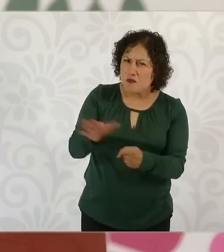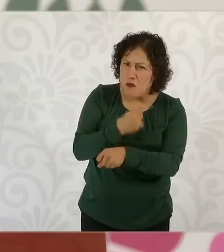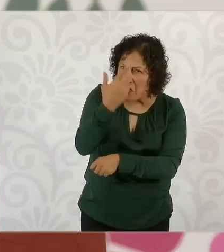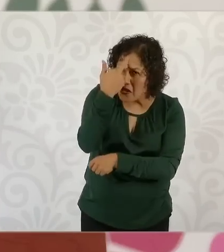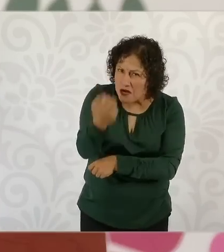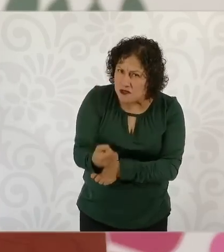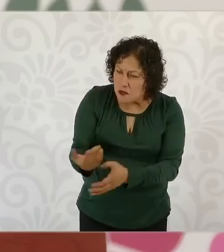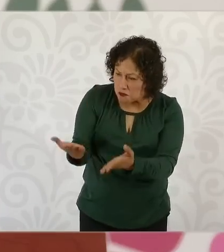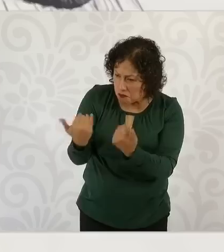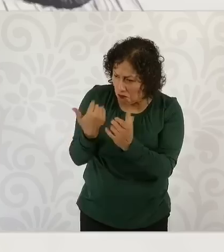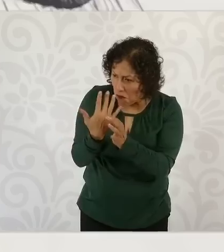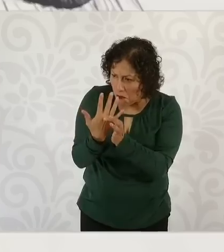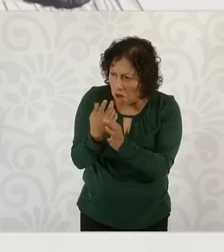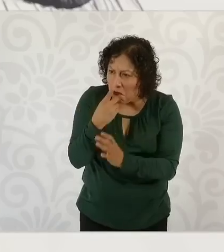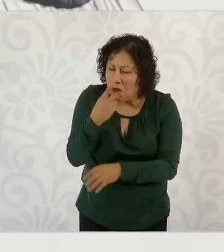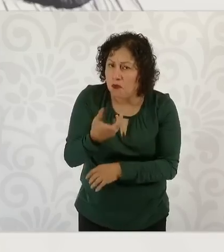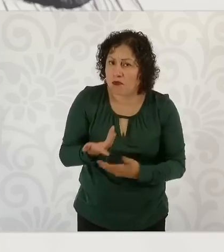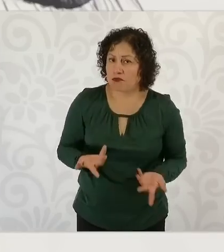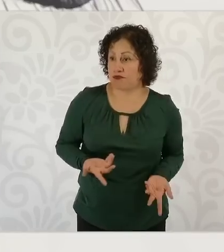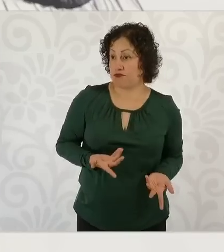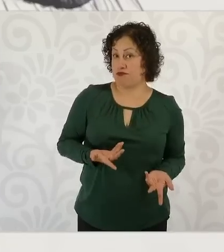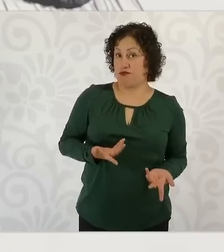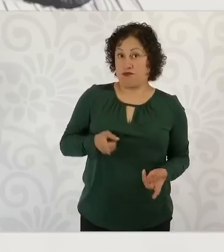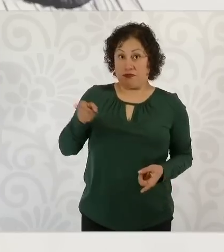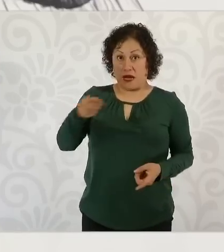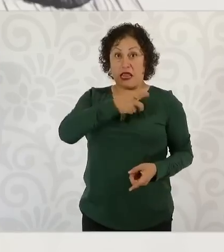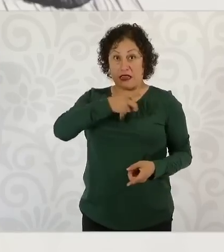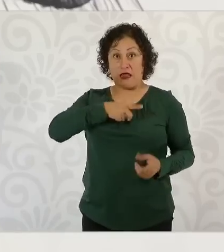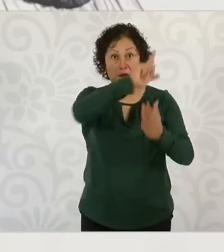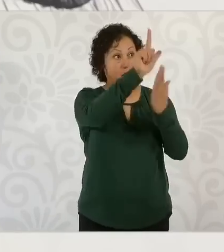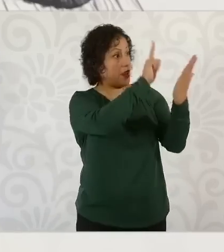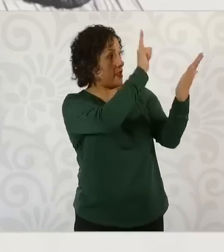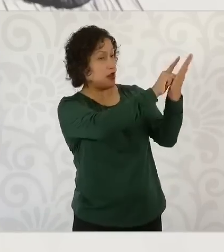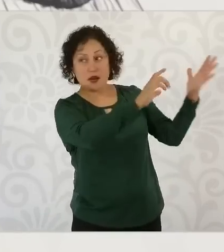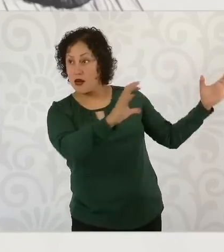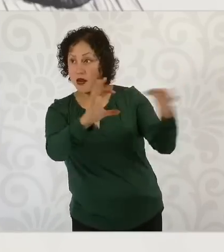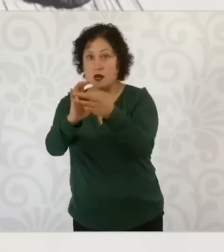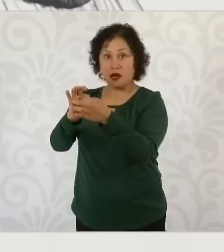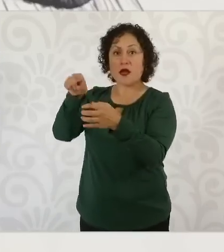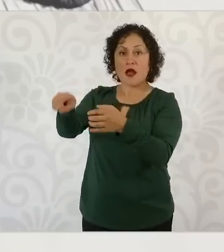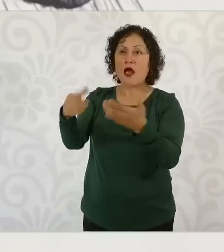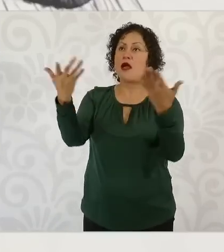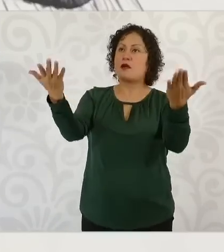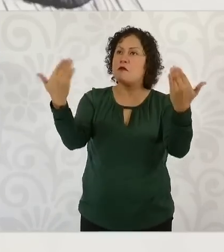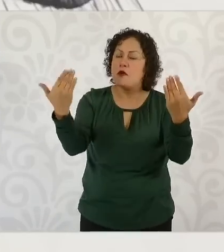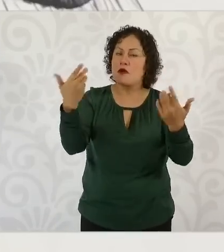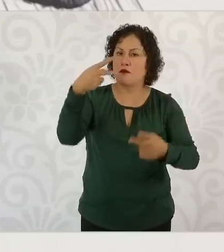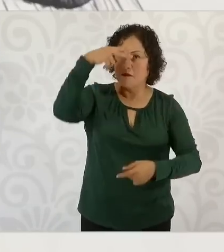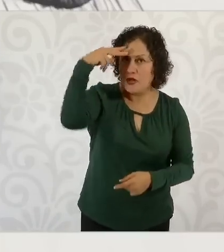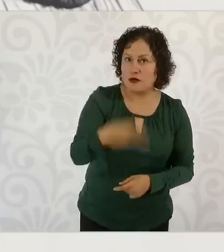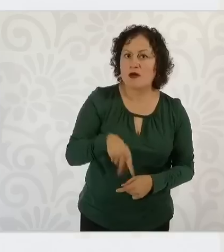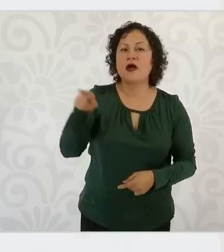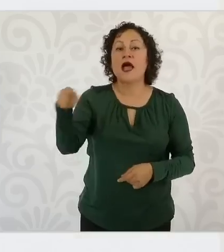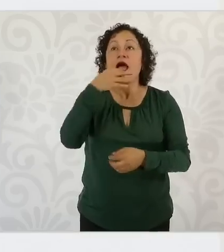Que al revés debería estar llamando a que se invierta en nuestro país, no a decir, oigan, tengan cuidado, no inviertan en México.